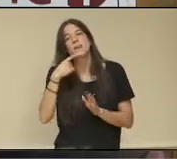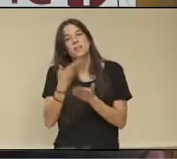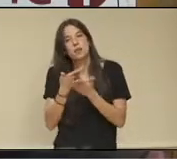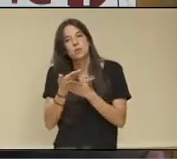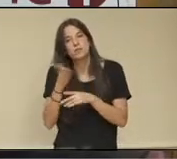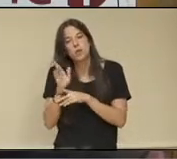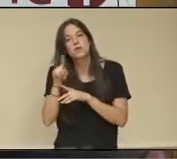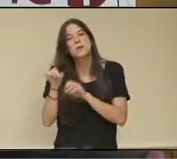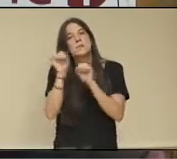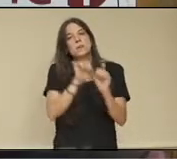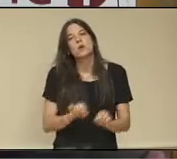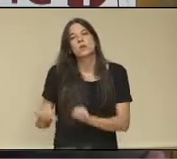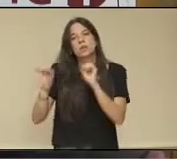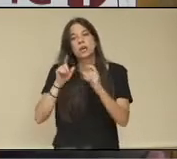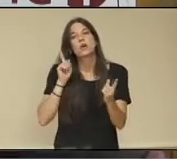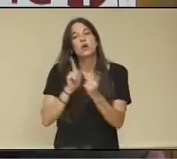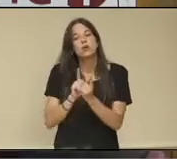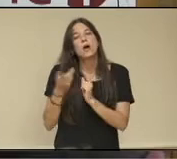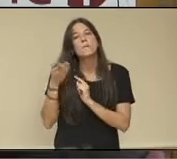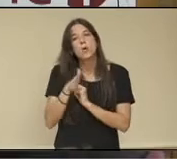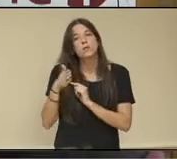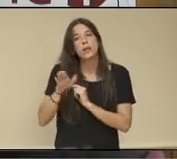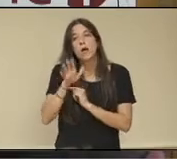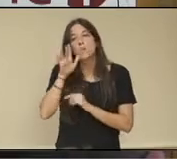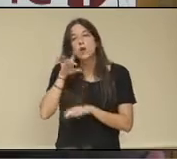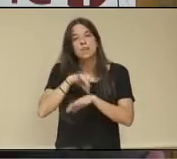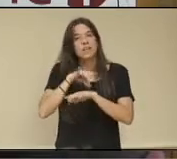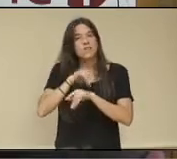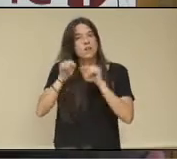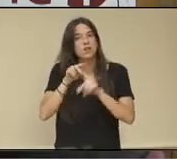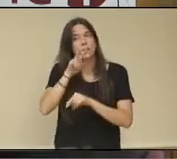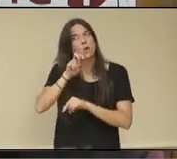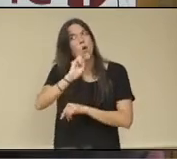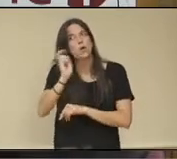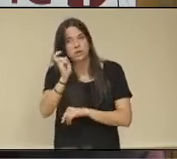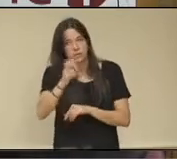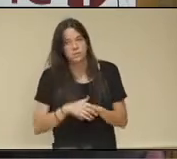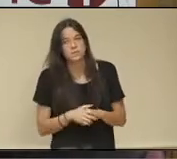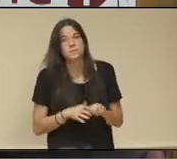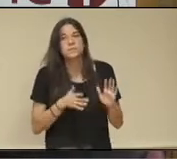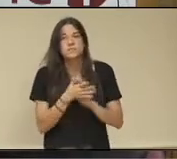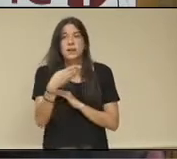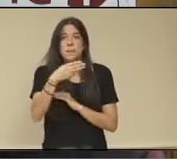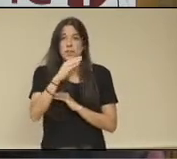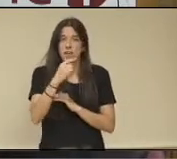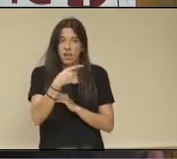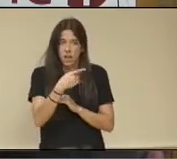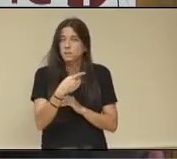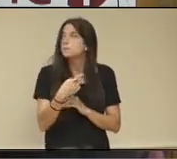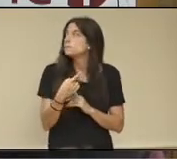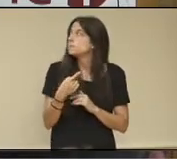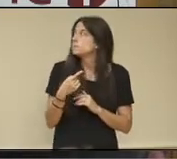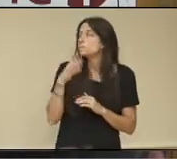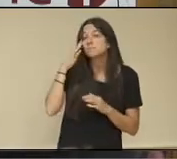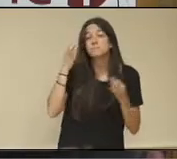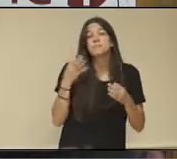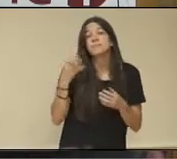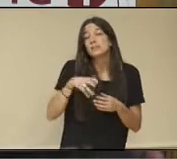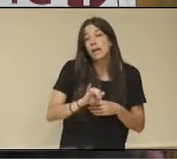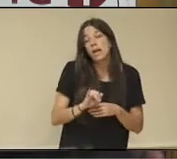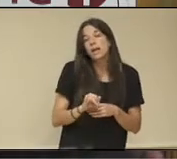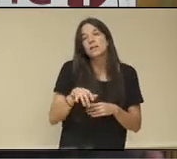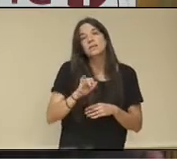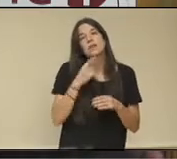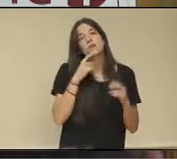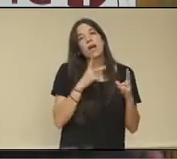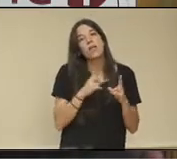hay una protección contra la mortalidad por otras infecciones respiratorias. Entonces, BCG lo que tiene sobre todo es una